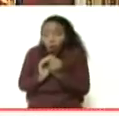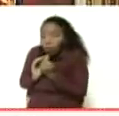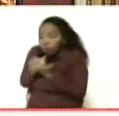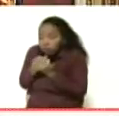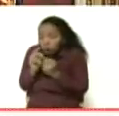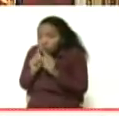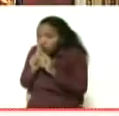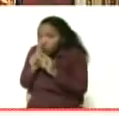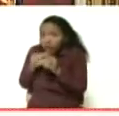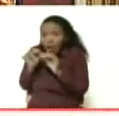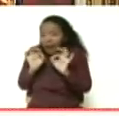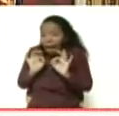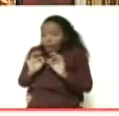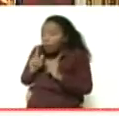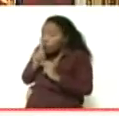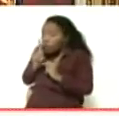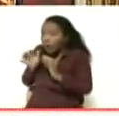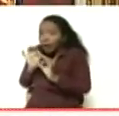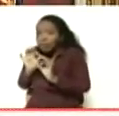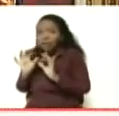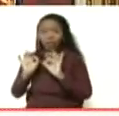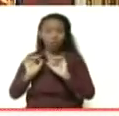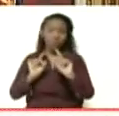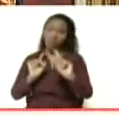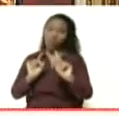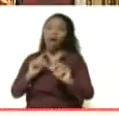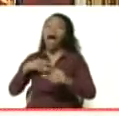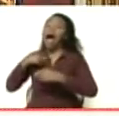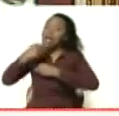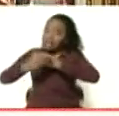escondidos. Cuidado, que nadie se entera. Tenemos que hacerla